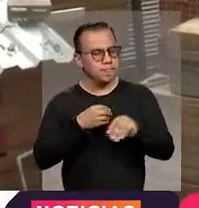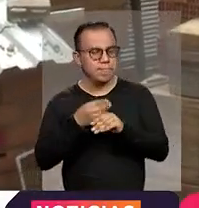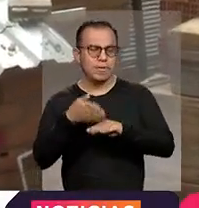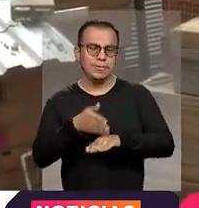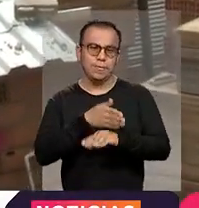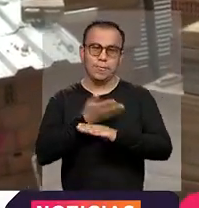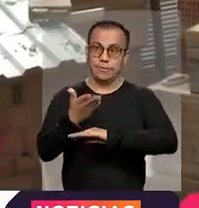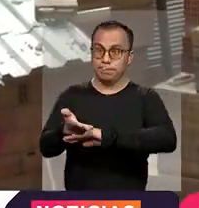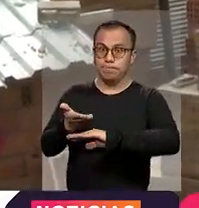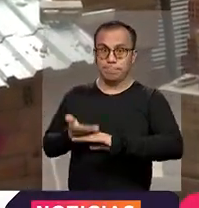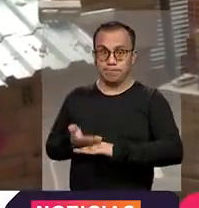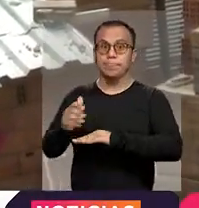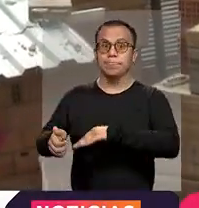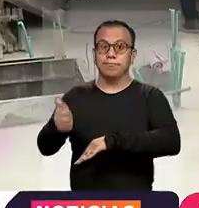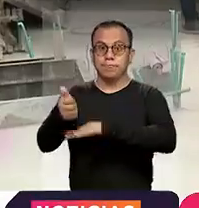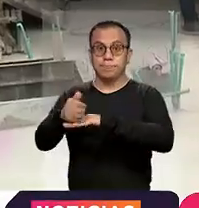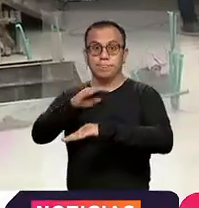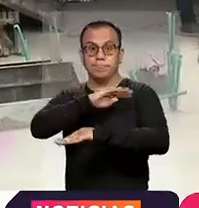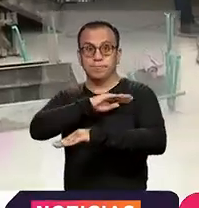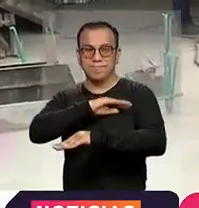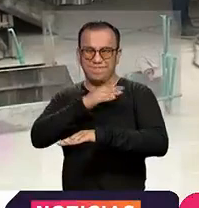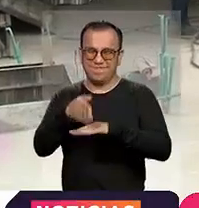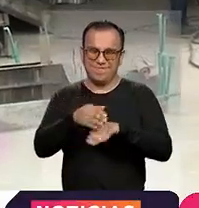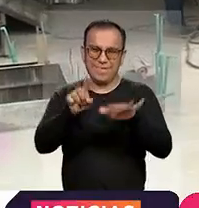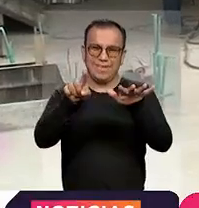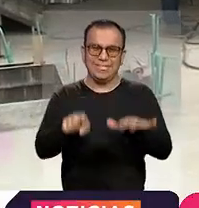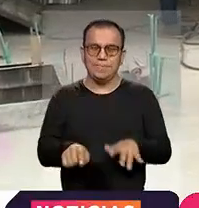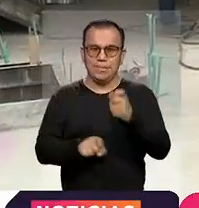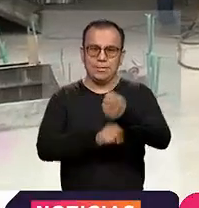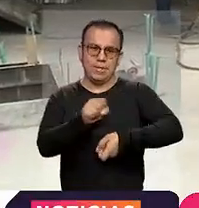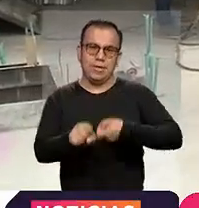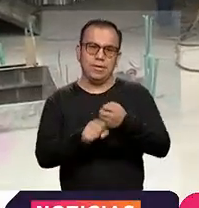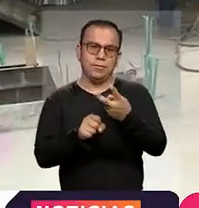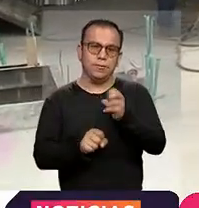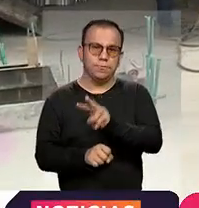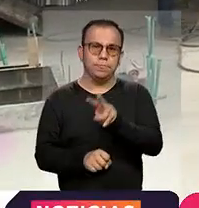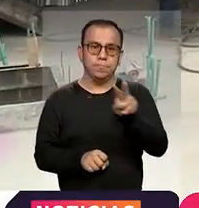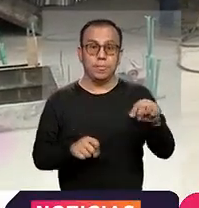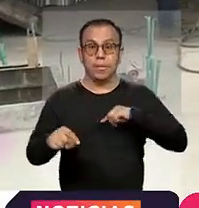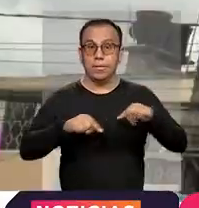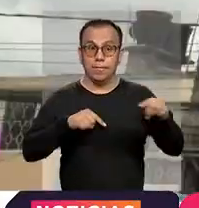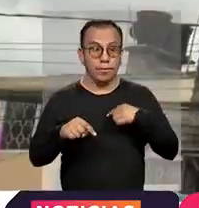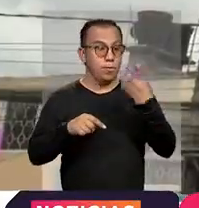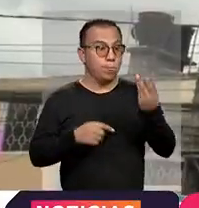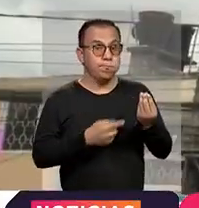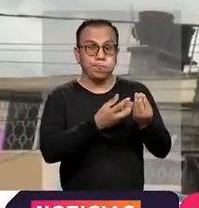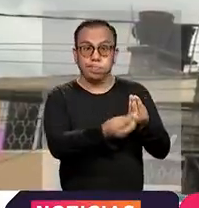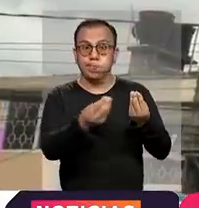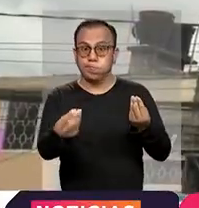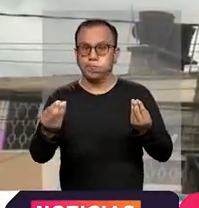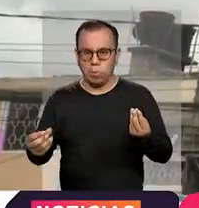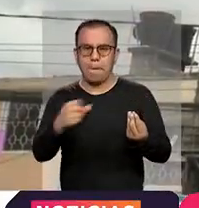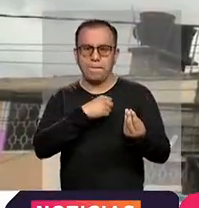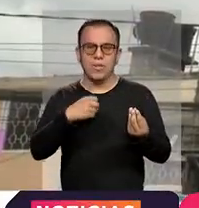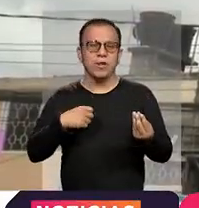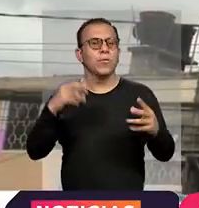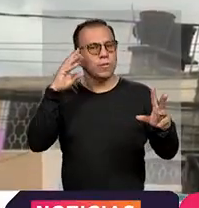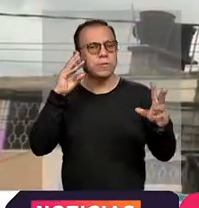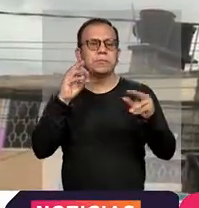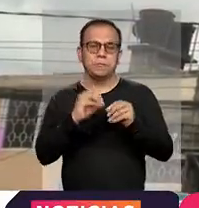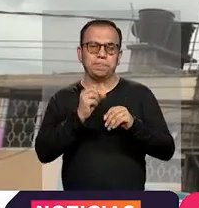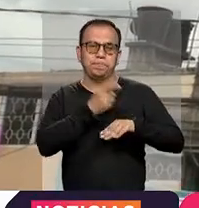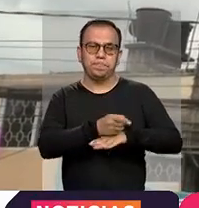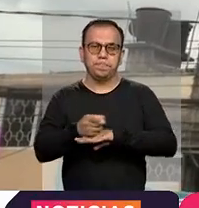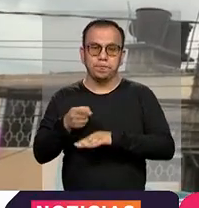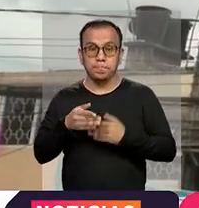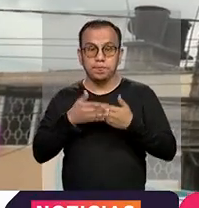como lo solicitó la alcaldesa antes del primer semestre de 2022, administración, gremios y el sector privado concertarán los parámetros